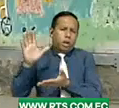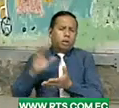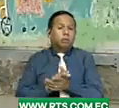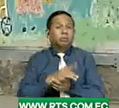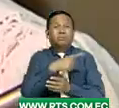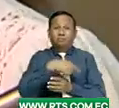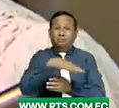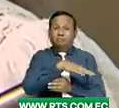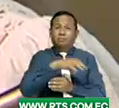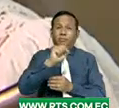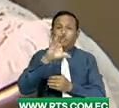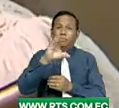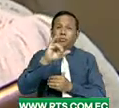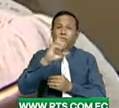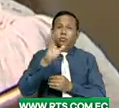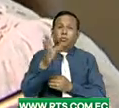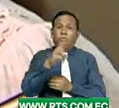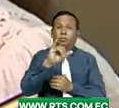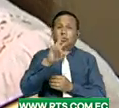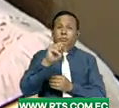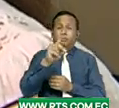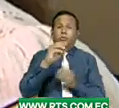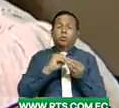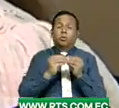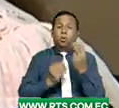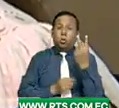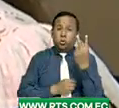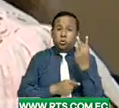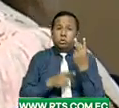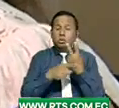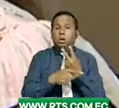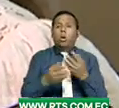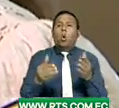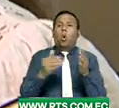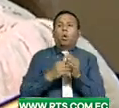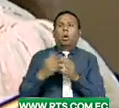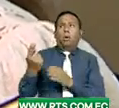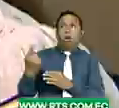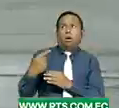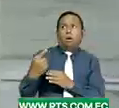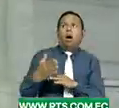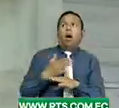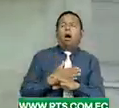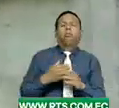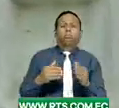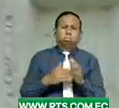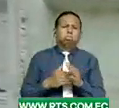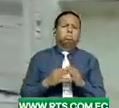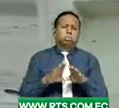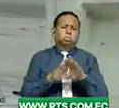2, vamos a retomar la presencialidad con las garantías como se estableció en su debido momento, informó Charlie Pisa.